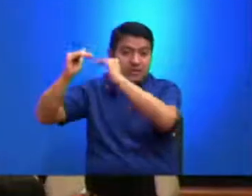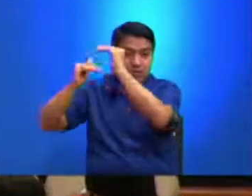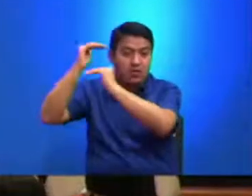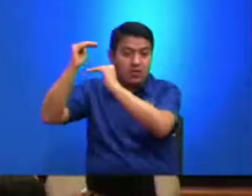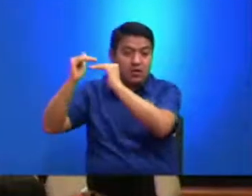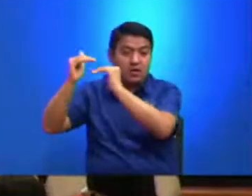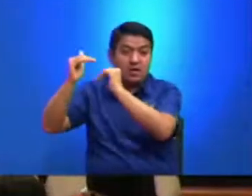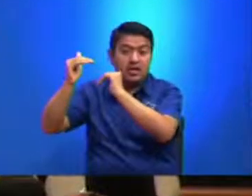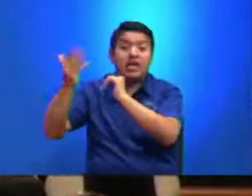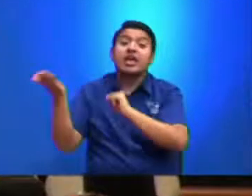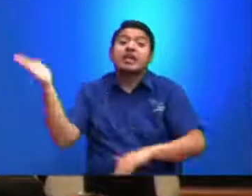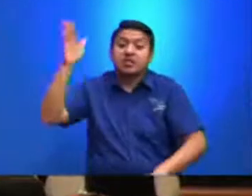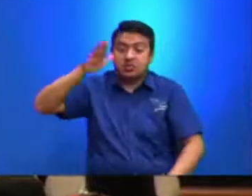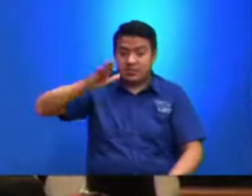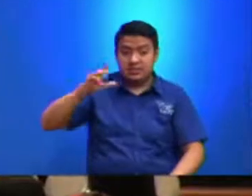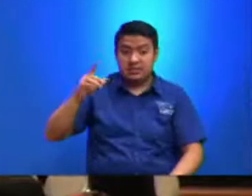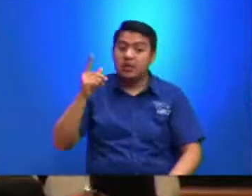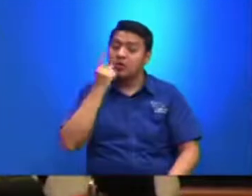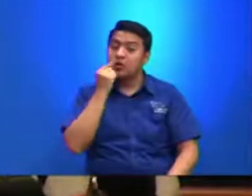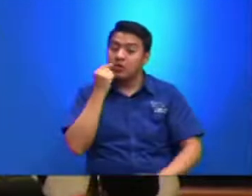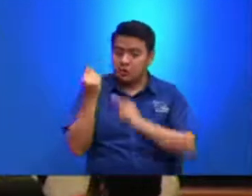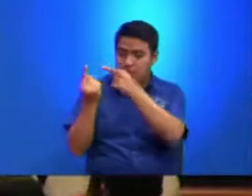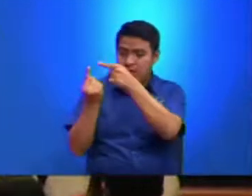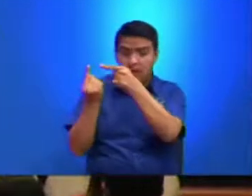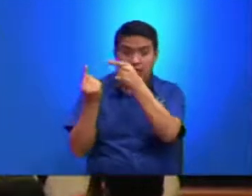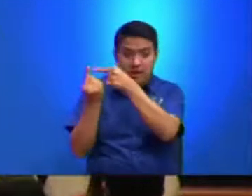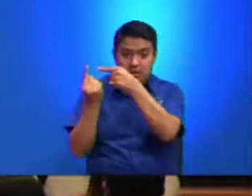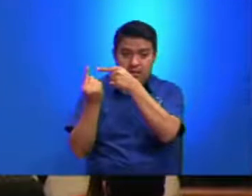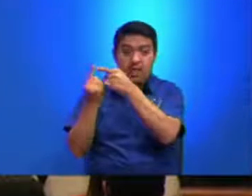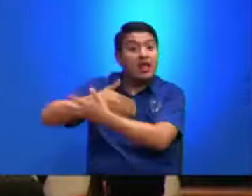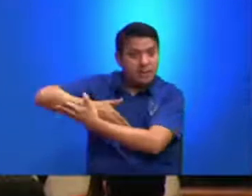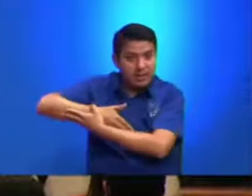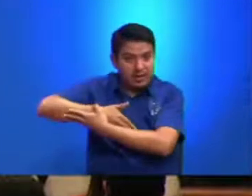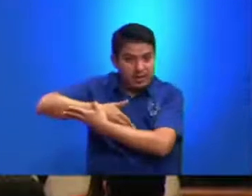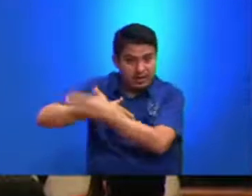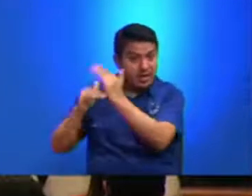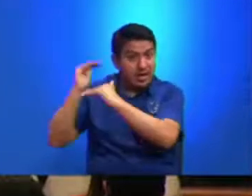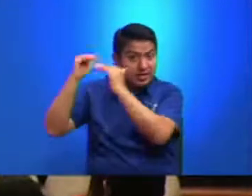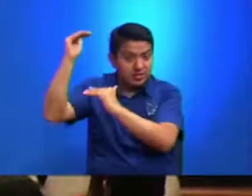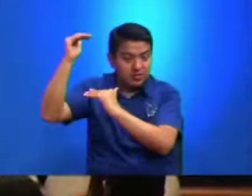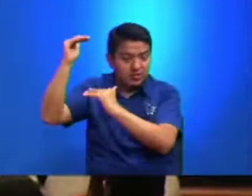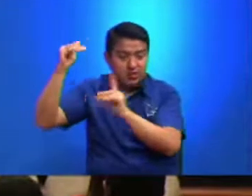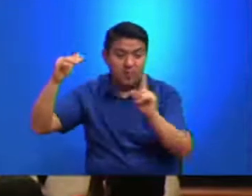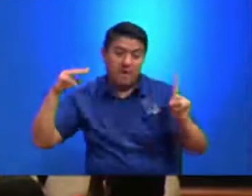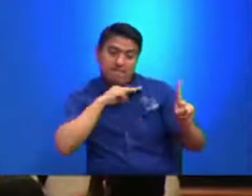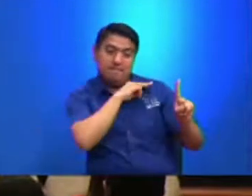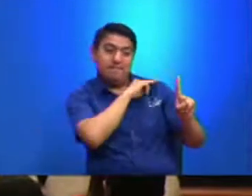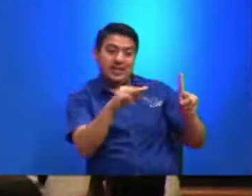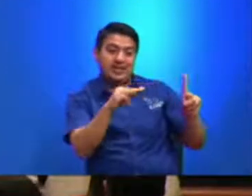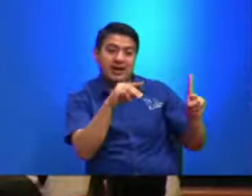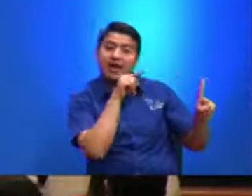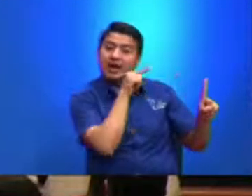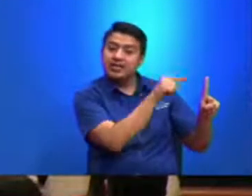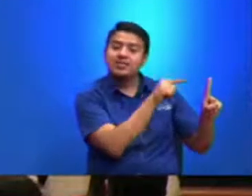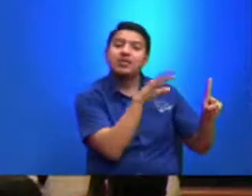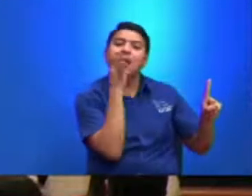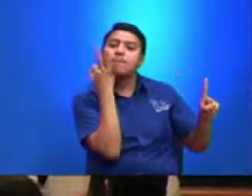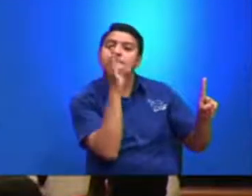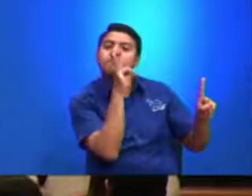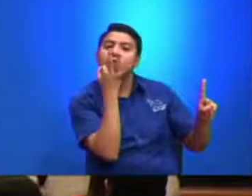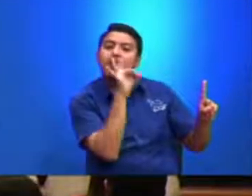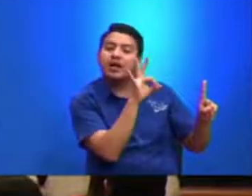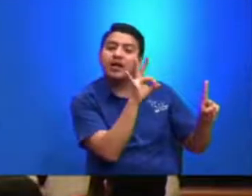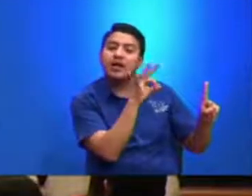reinar dirigido por Joyada, el sumo sacerdote. Y hay un versículo bíblico que